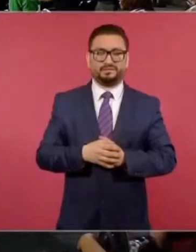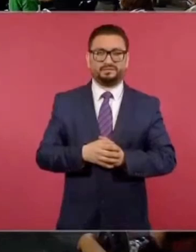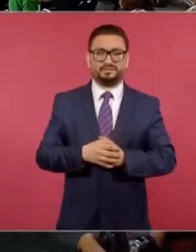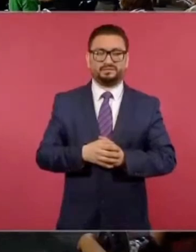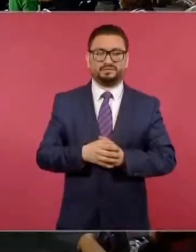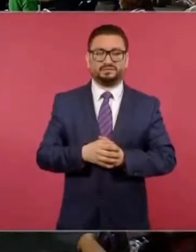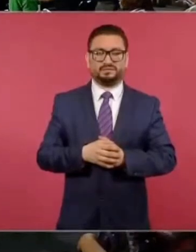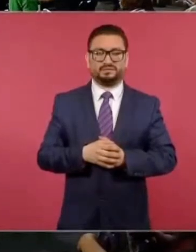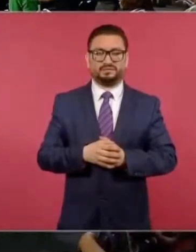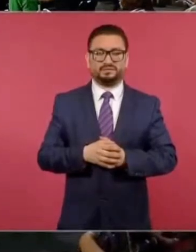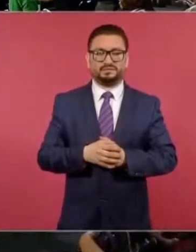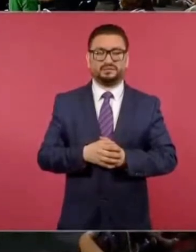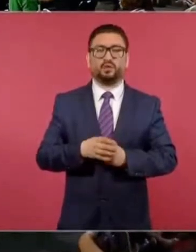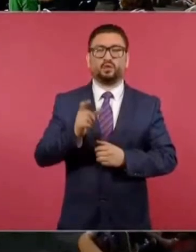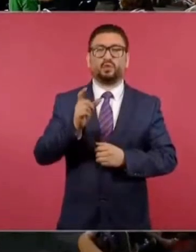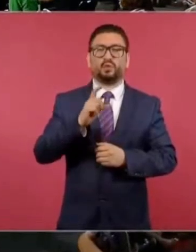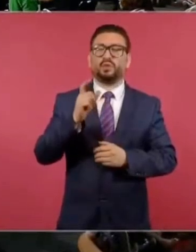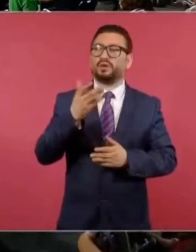cuánto data